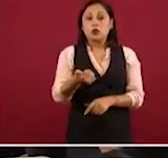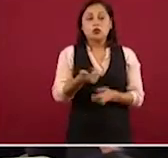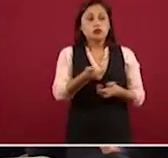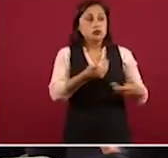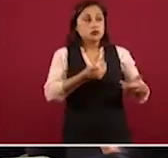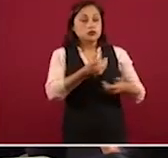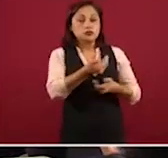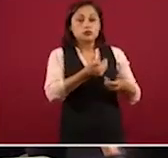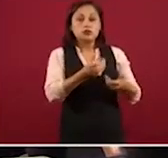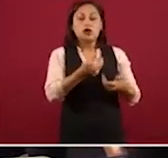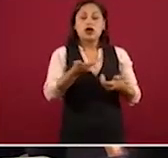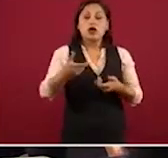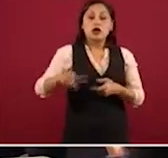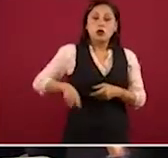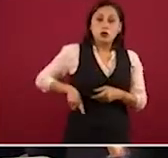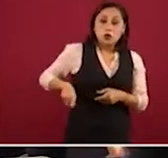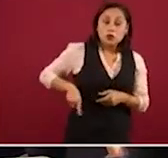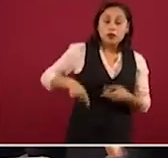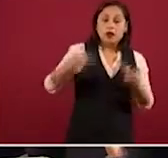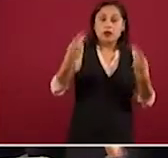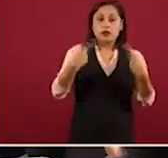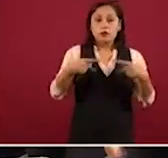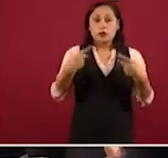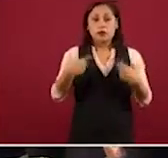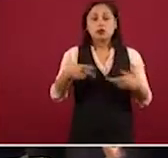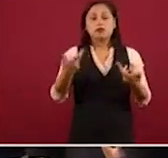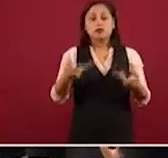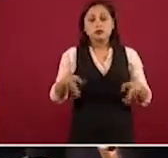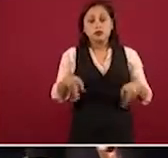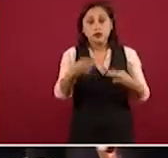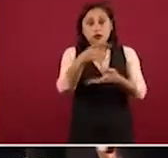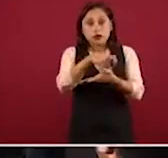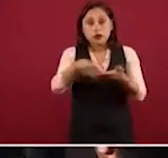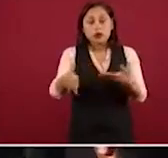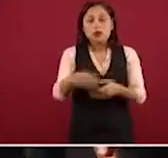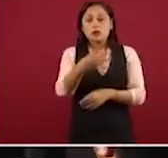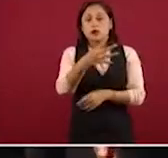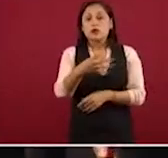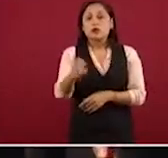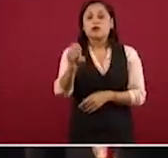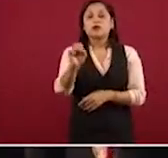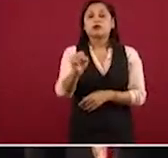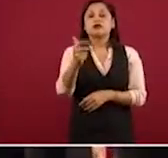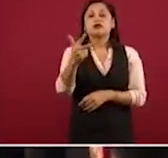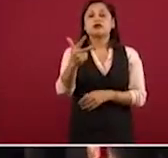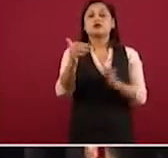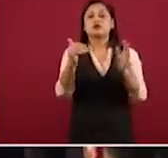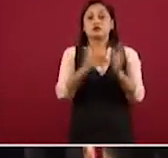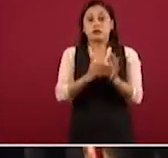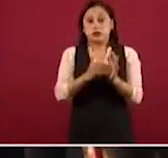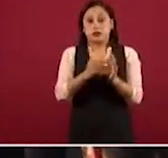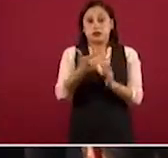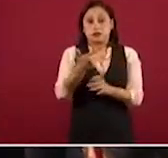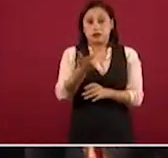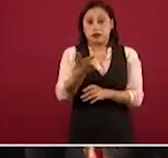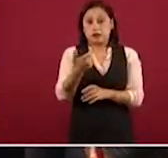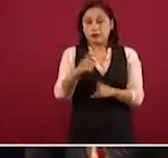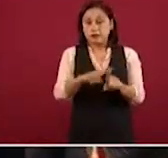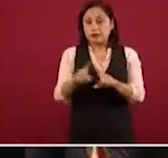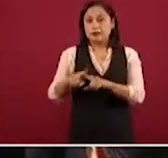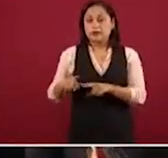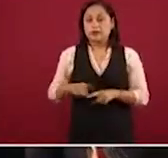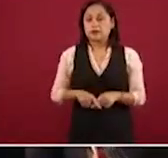dependencias, personas físicas, personas morales, que hacen un total de 468,000 armas. Las ingresadas